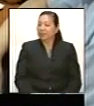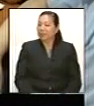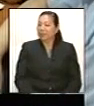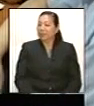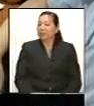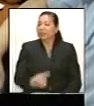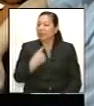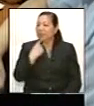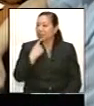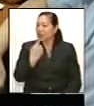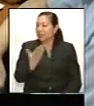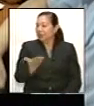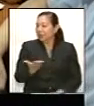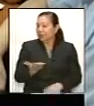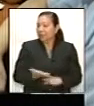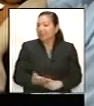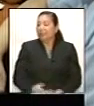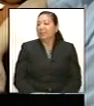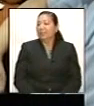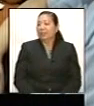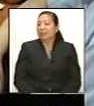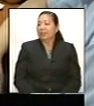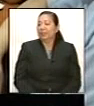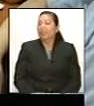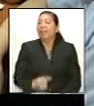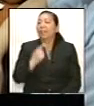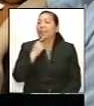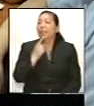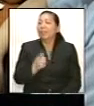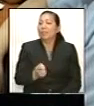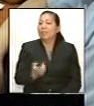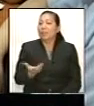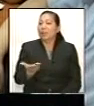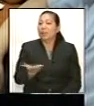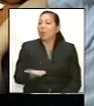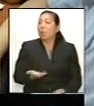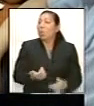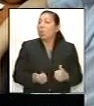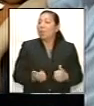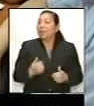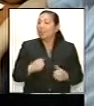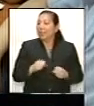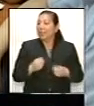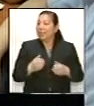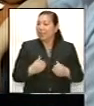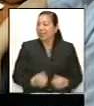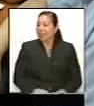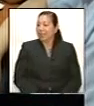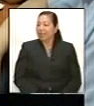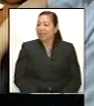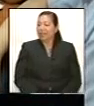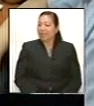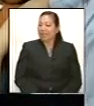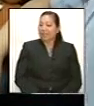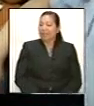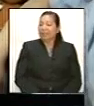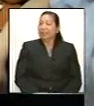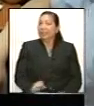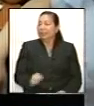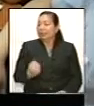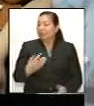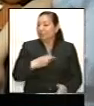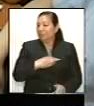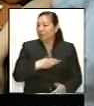se señaló sobre las denuncias, que dónde se podrían registrar, ¿no es cierto? ¿Dónde se puede? En el Sector